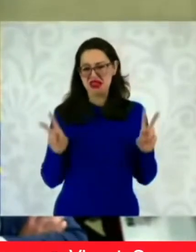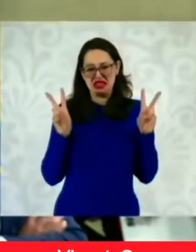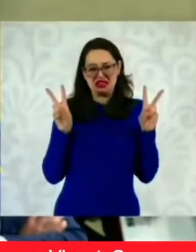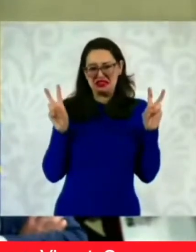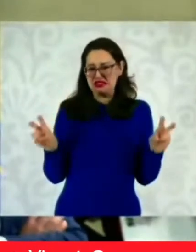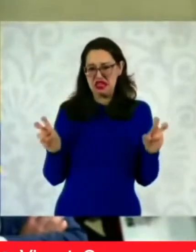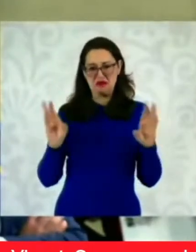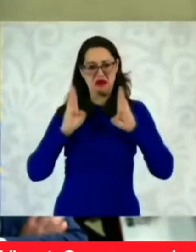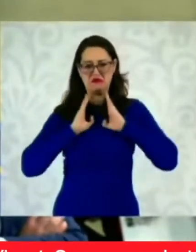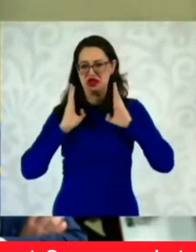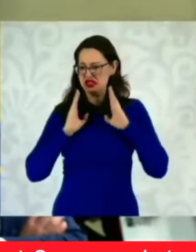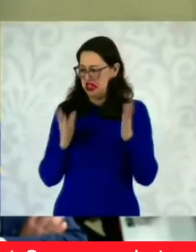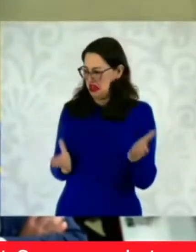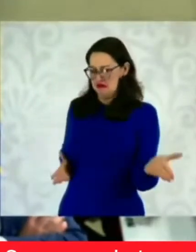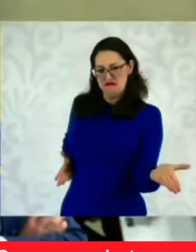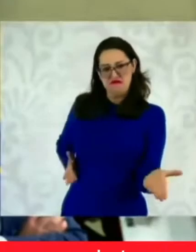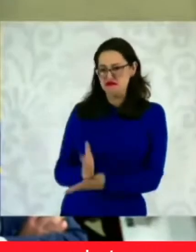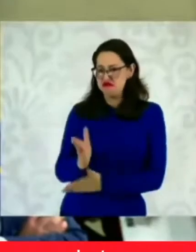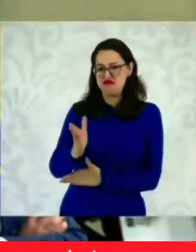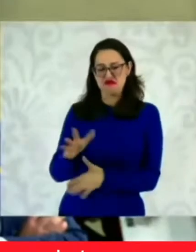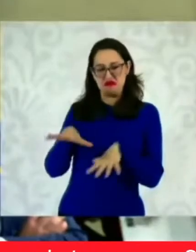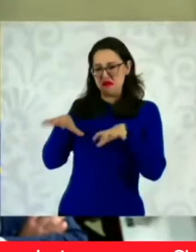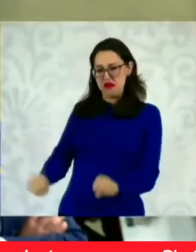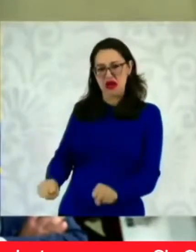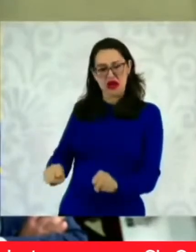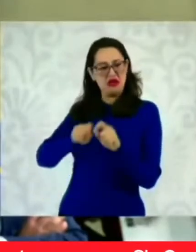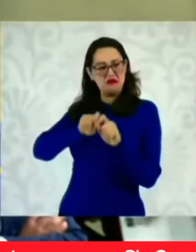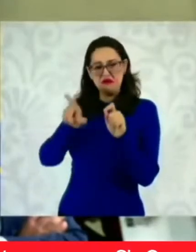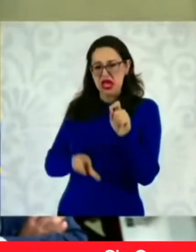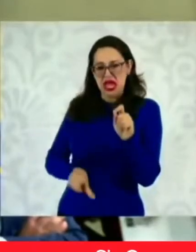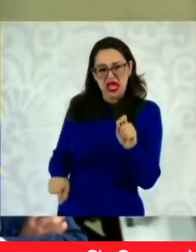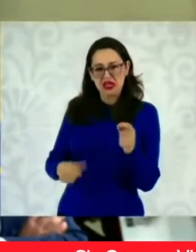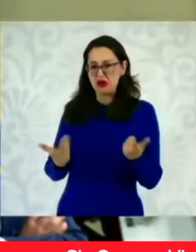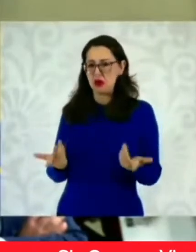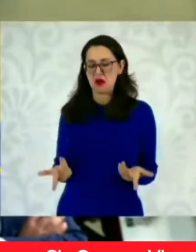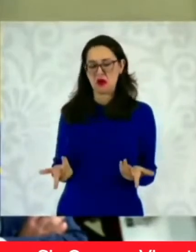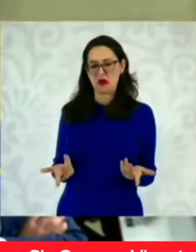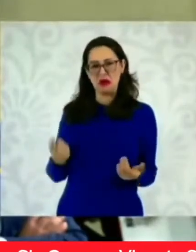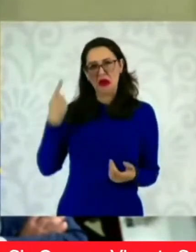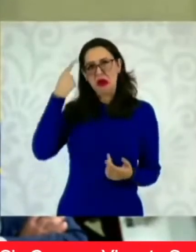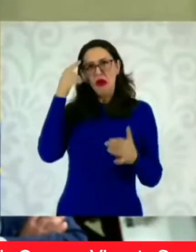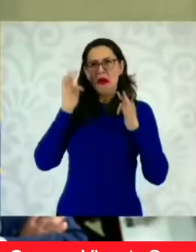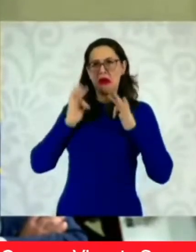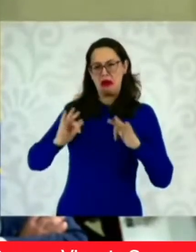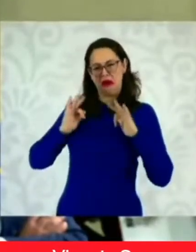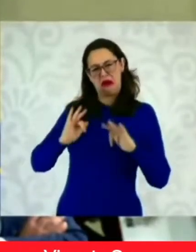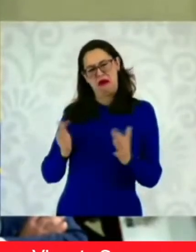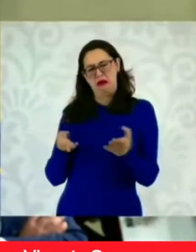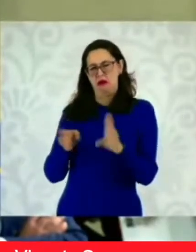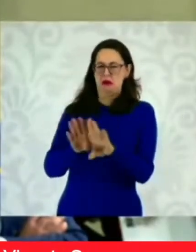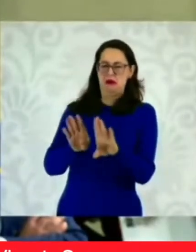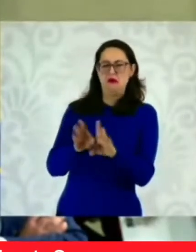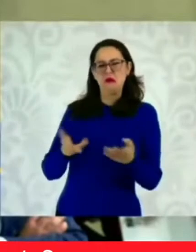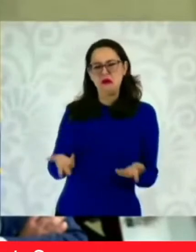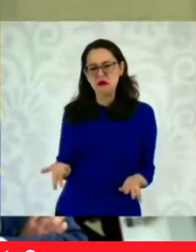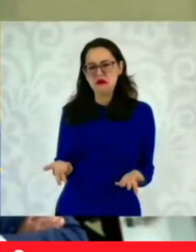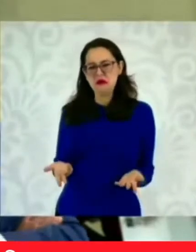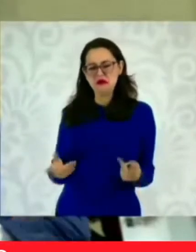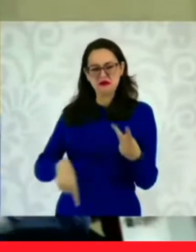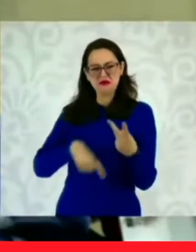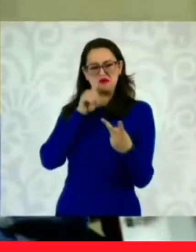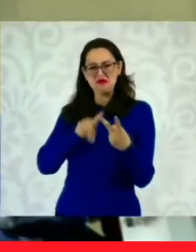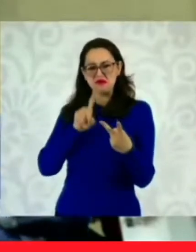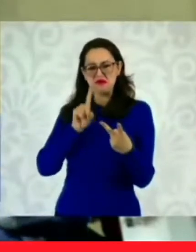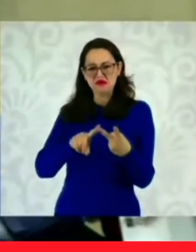una operación militar en nuestro país? ¿Cómo mantener la cabeza fría cuando habla de que Estados Unidos